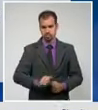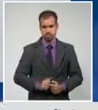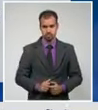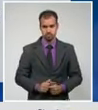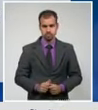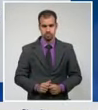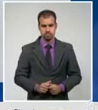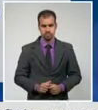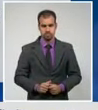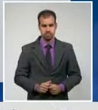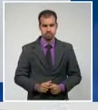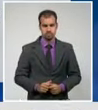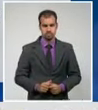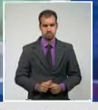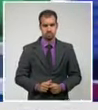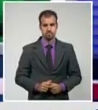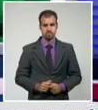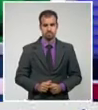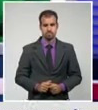autóctonos en el día de ayer.